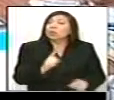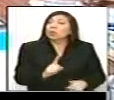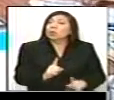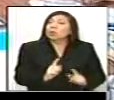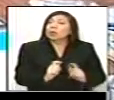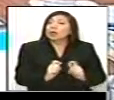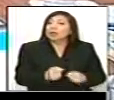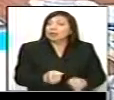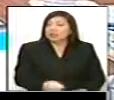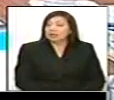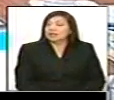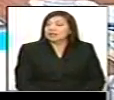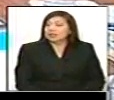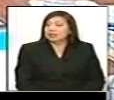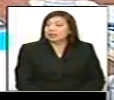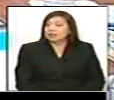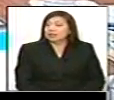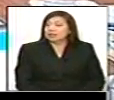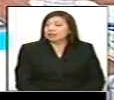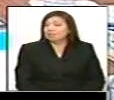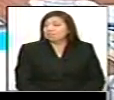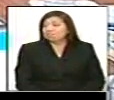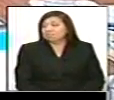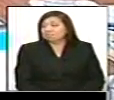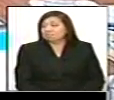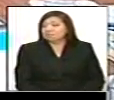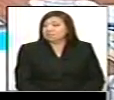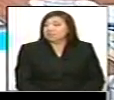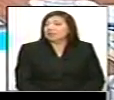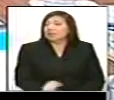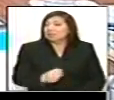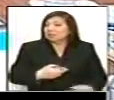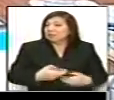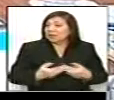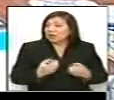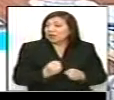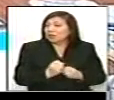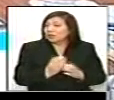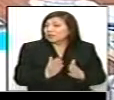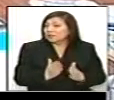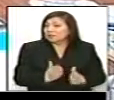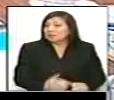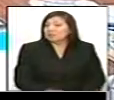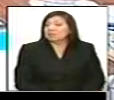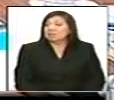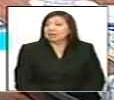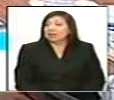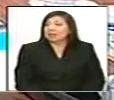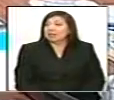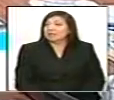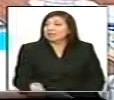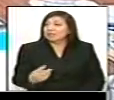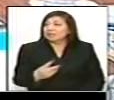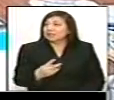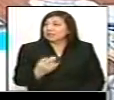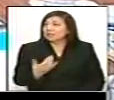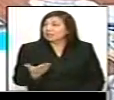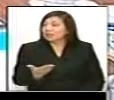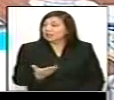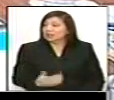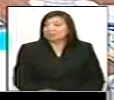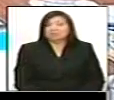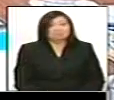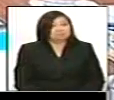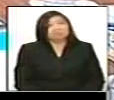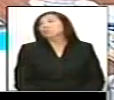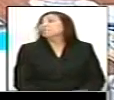hay penalizaciones en el caso de que se promueva la informalidad. Y en los eventos que he estado, hay un